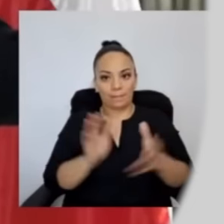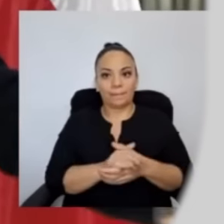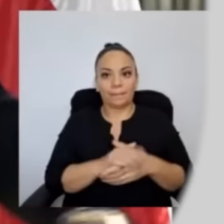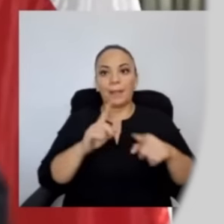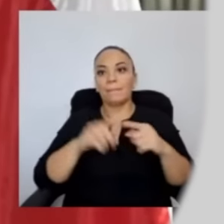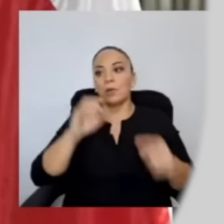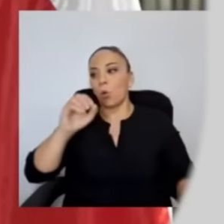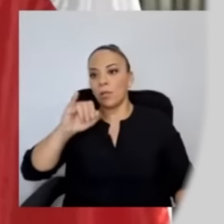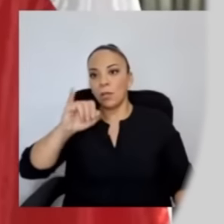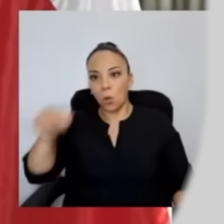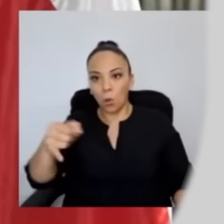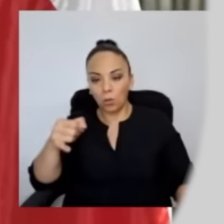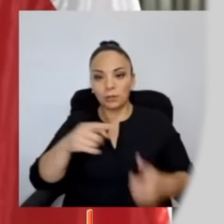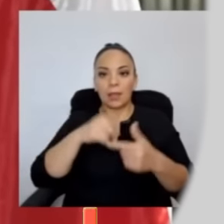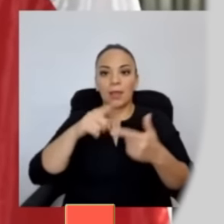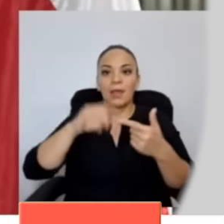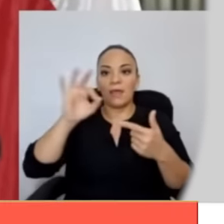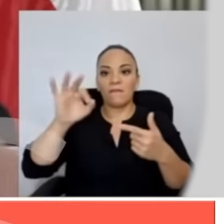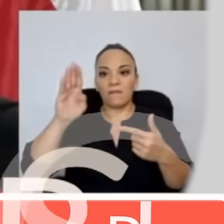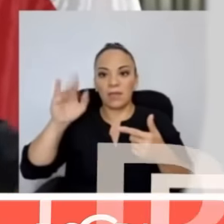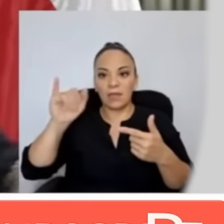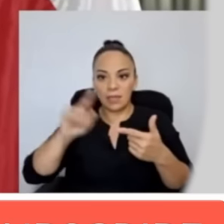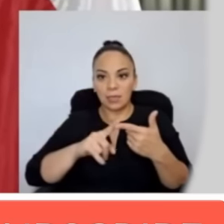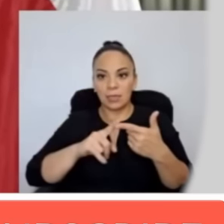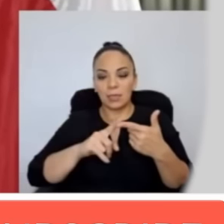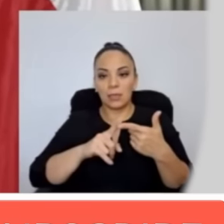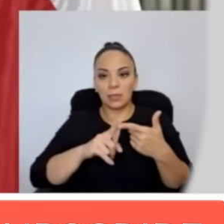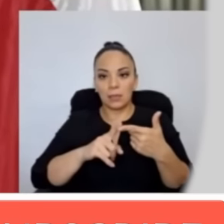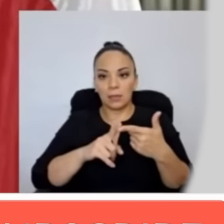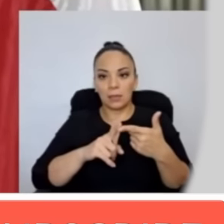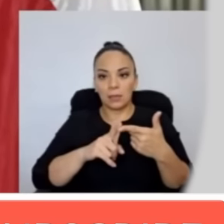FBI, etcétera, etcétera, son separados